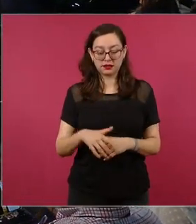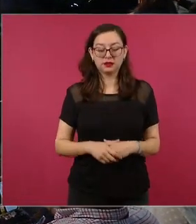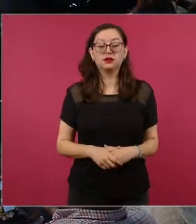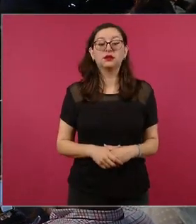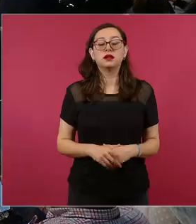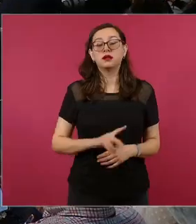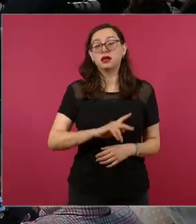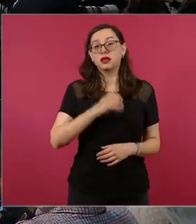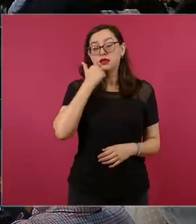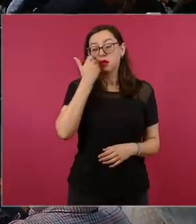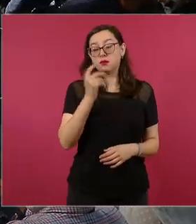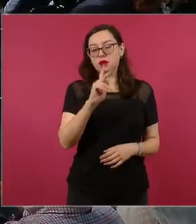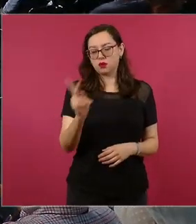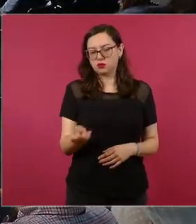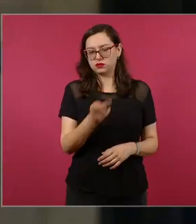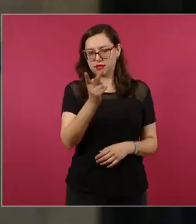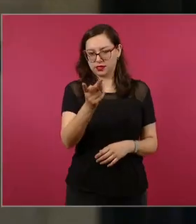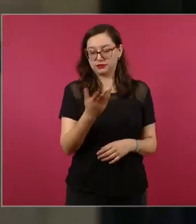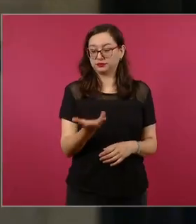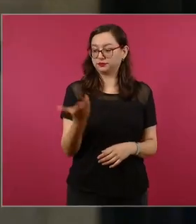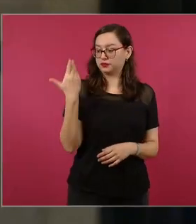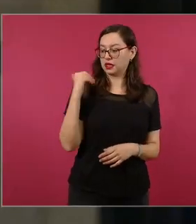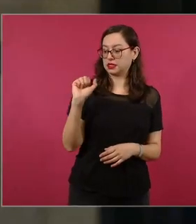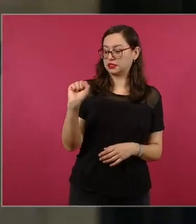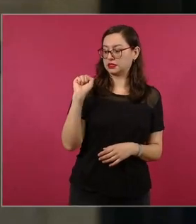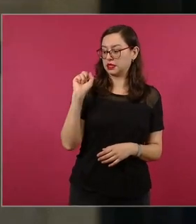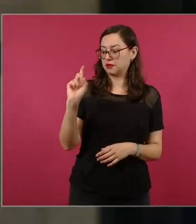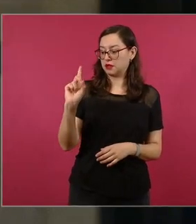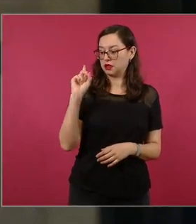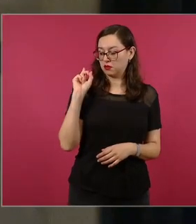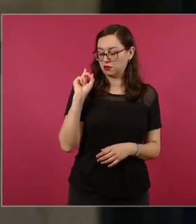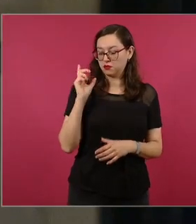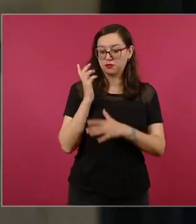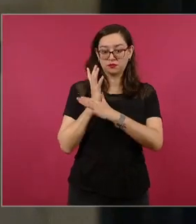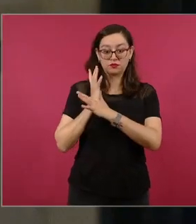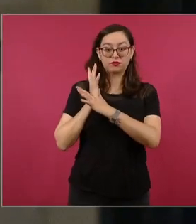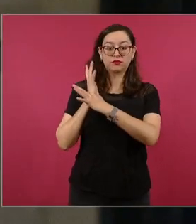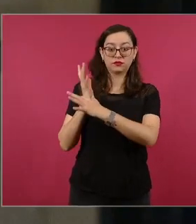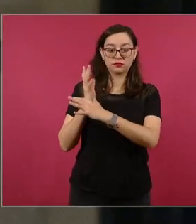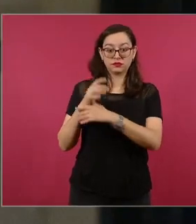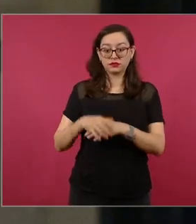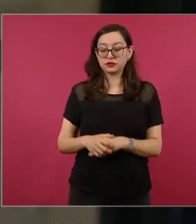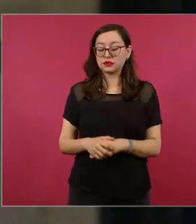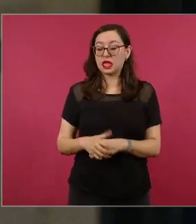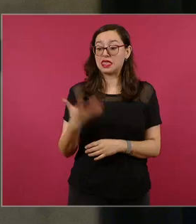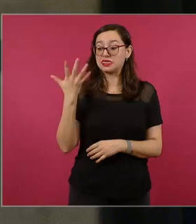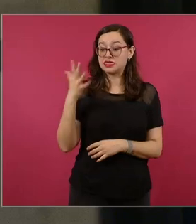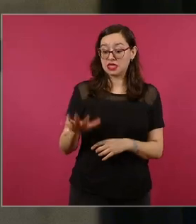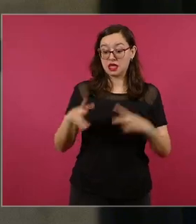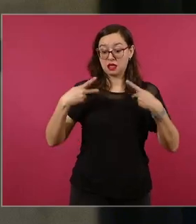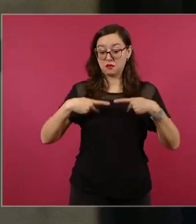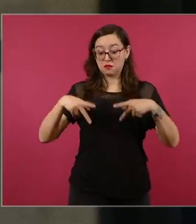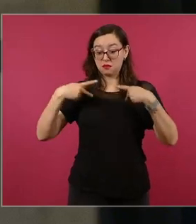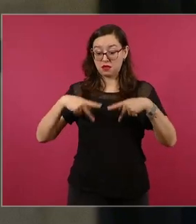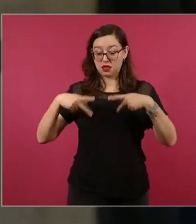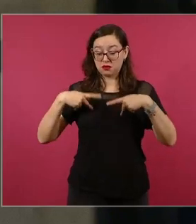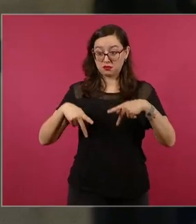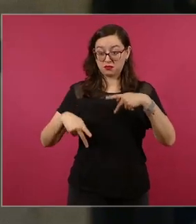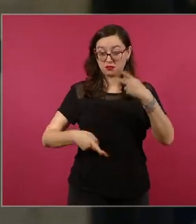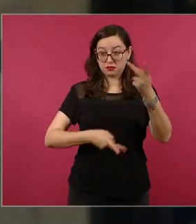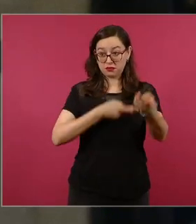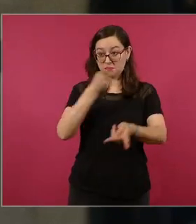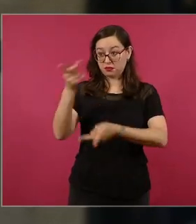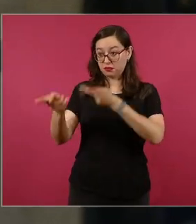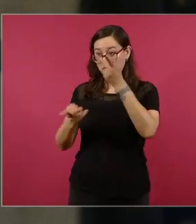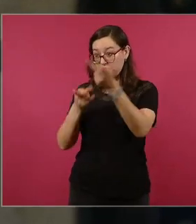Morena, en donde se detalla que 7 de cada 10 personas consultadas pues apoyan el que jueces, ministros,